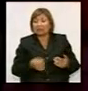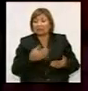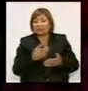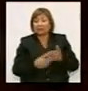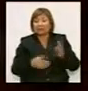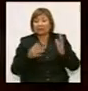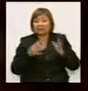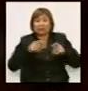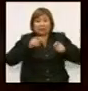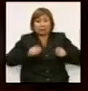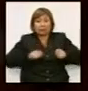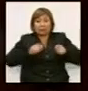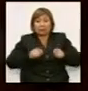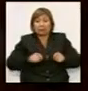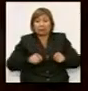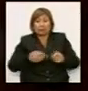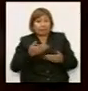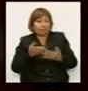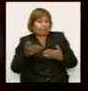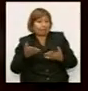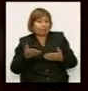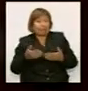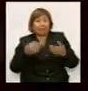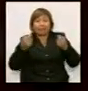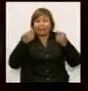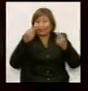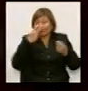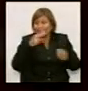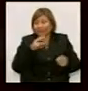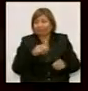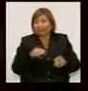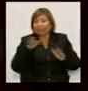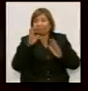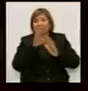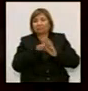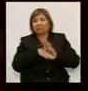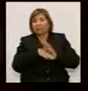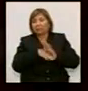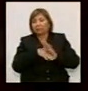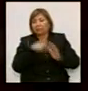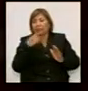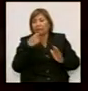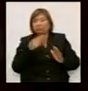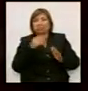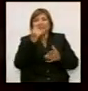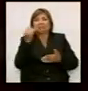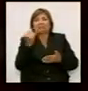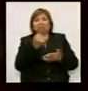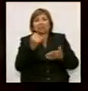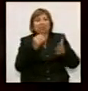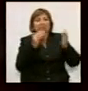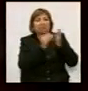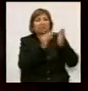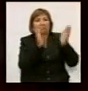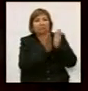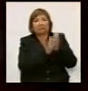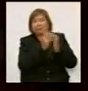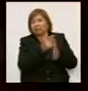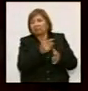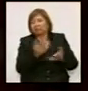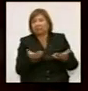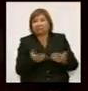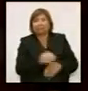el caballo que había elogiado terminaba siendo dibujado como si fuera un